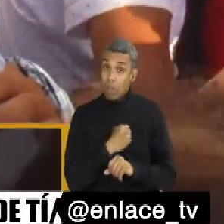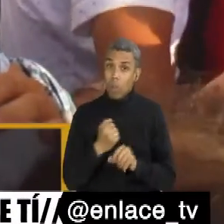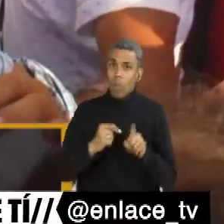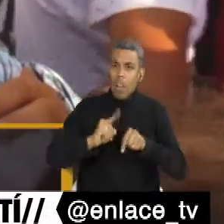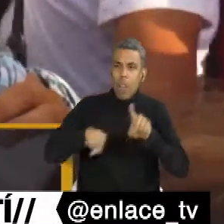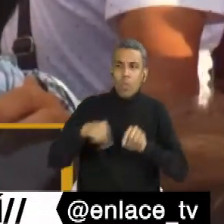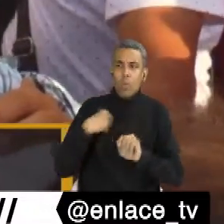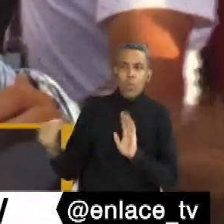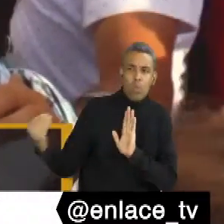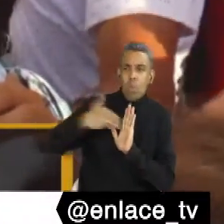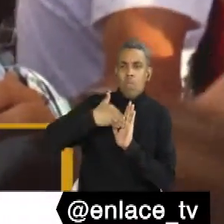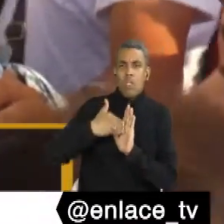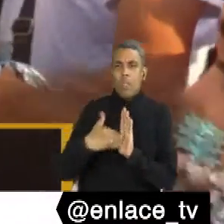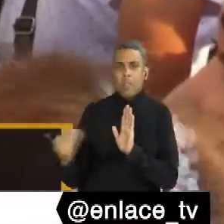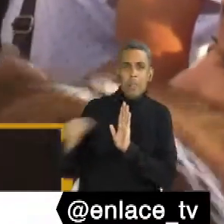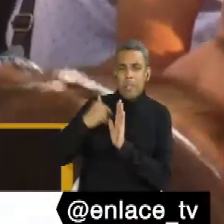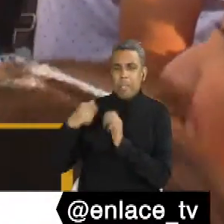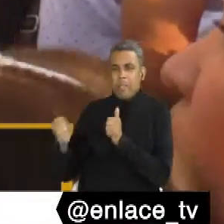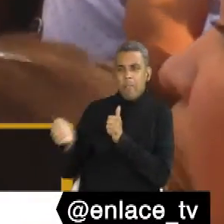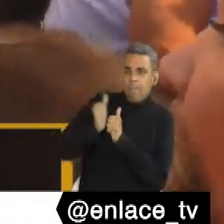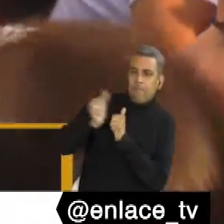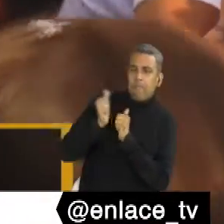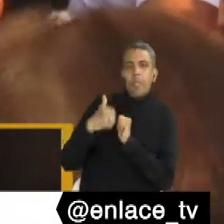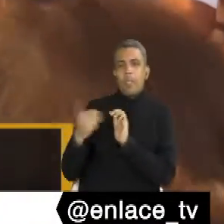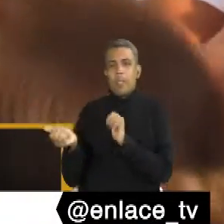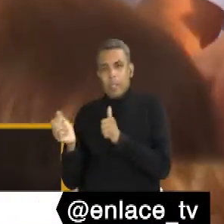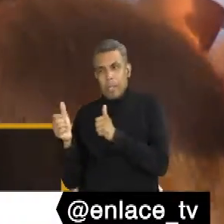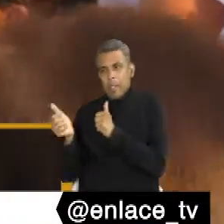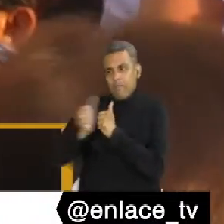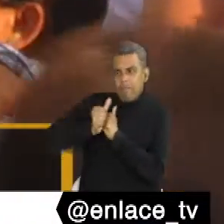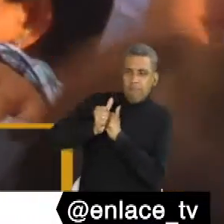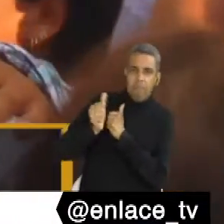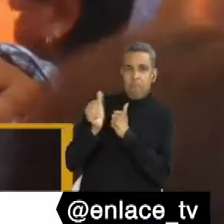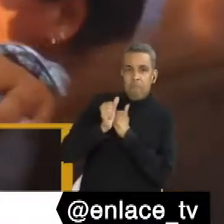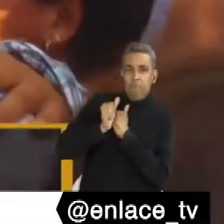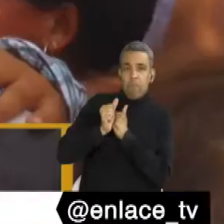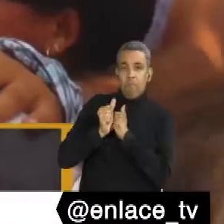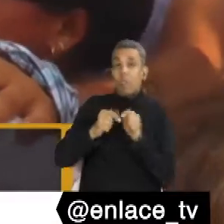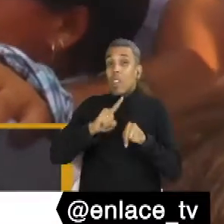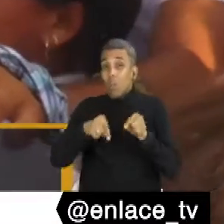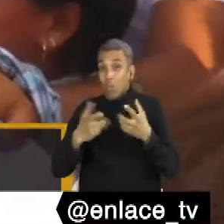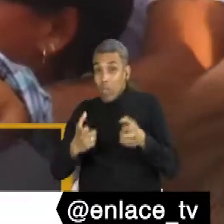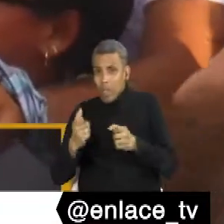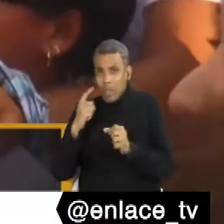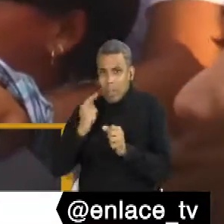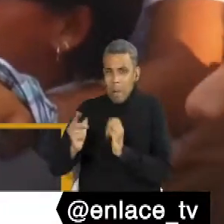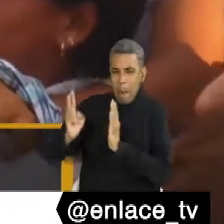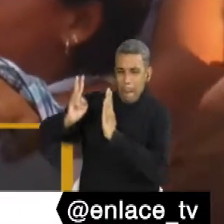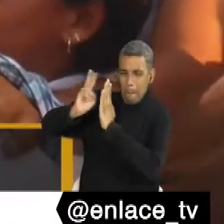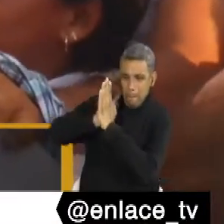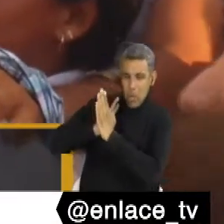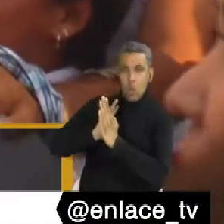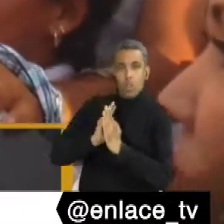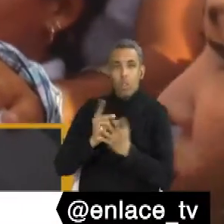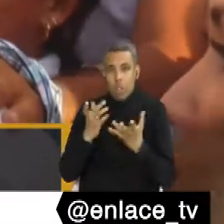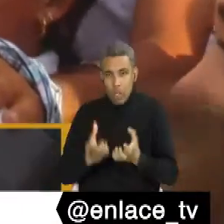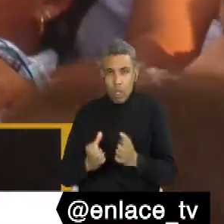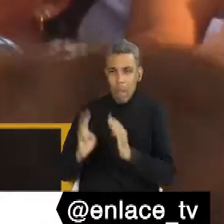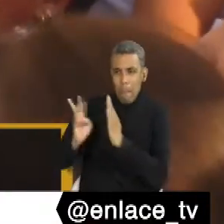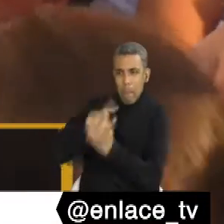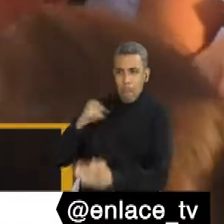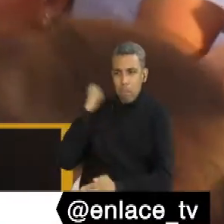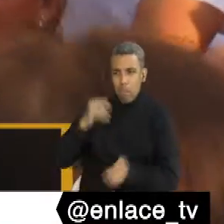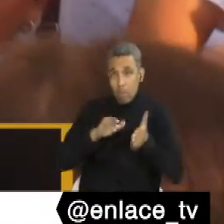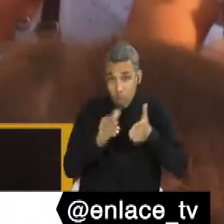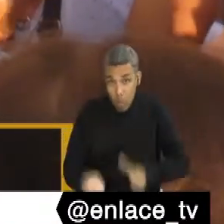sido perseguido con la intencionalidad de asesinarme y además me